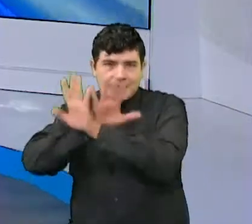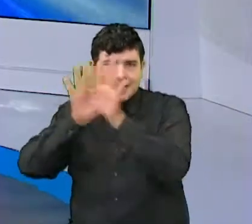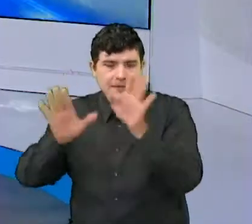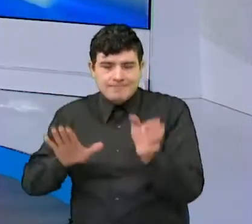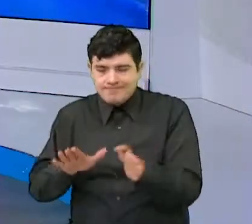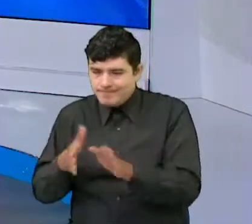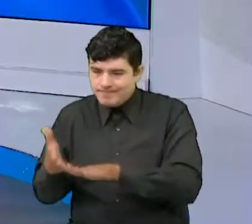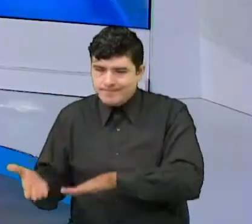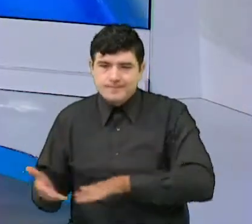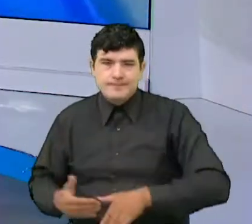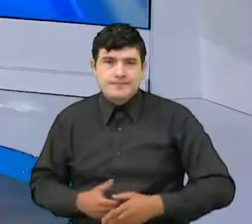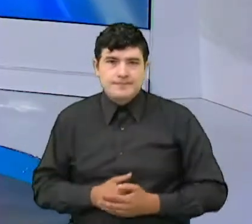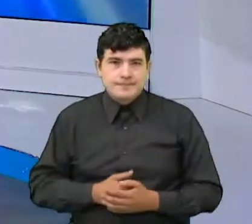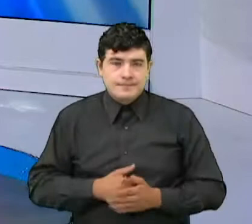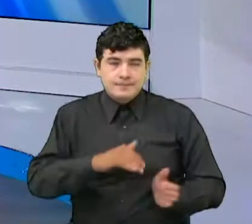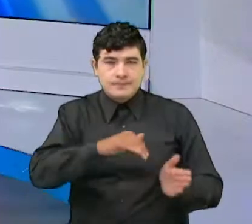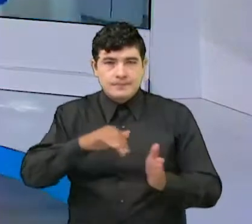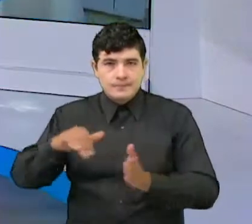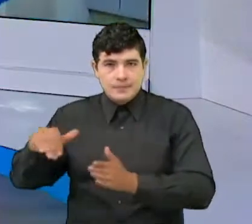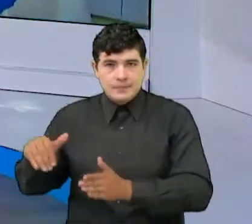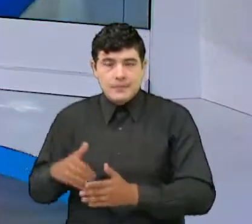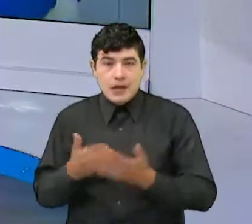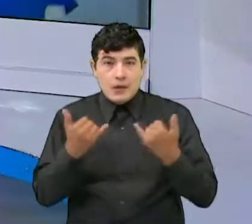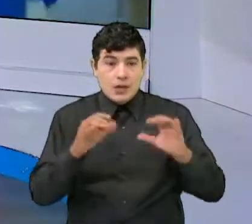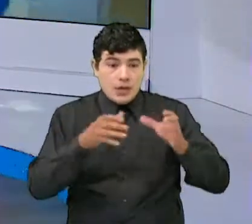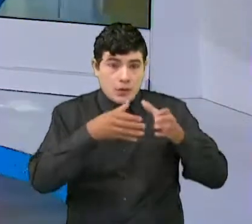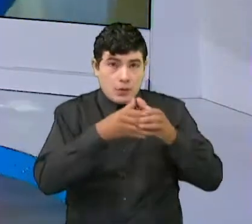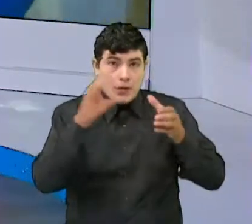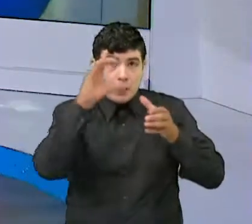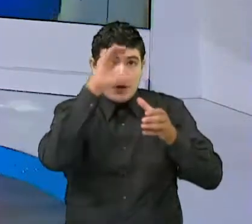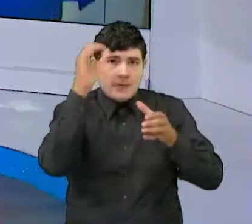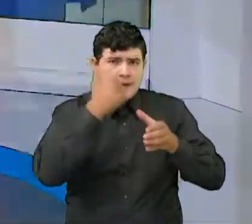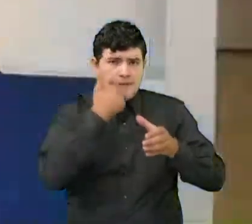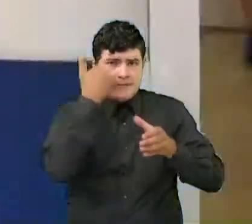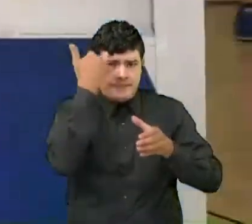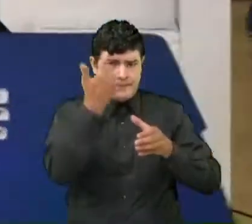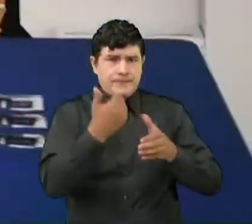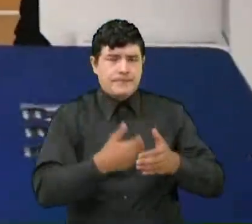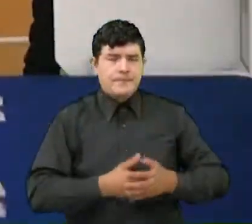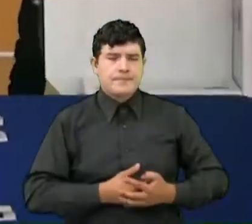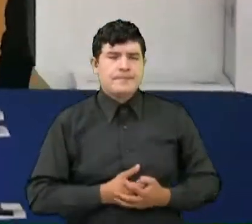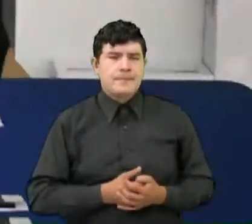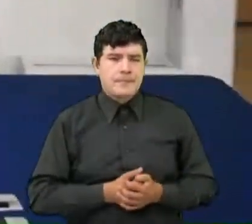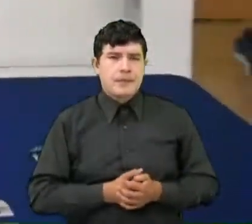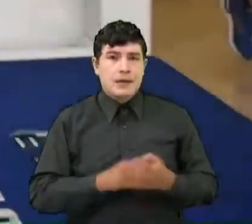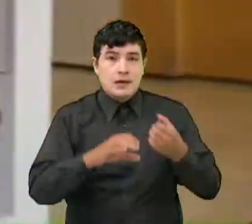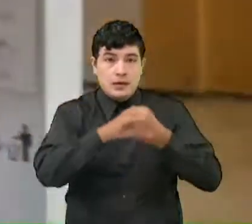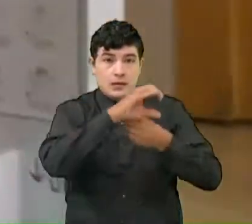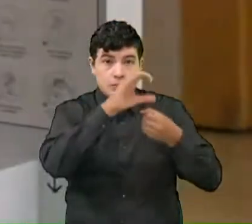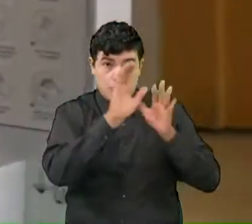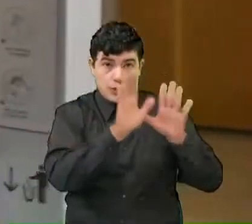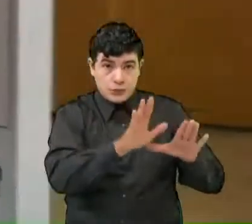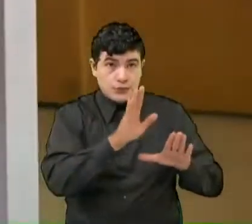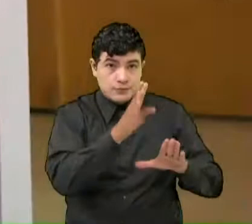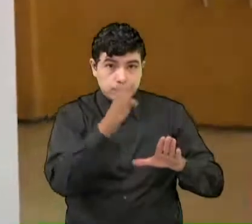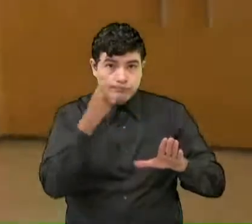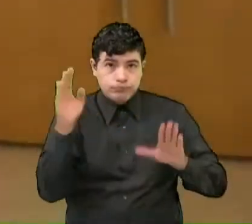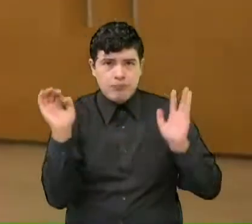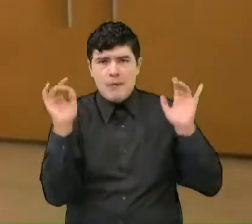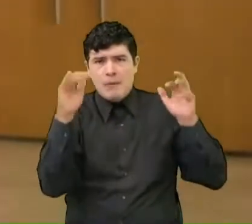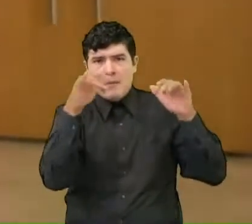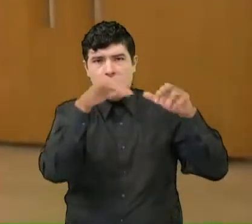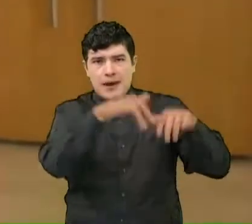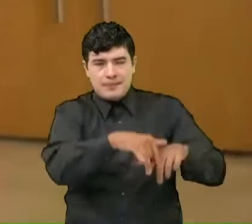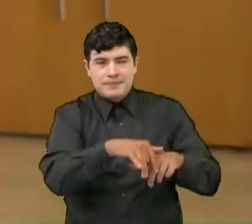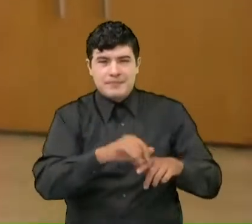tema y hablamos de la selección Colombia de mayores porque concentró en la ciudad de Barranquilla. Por allí está el